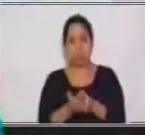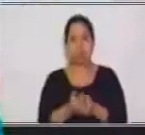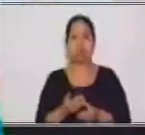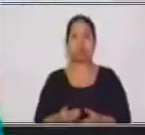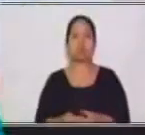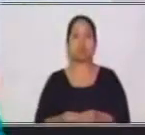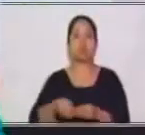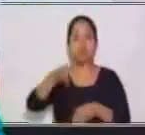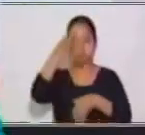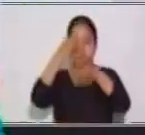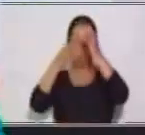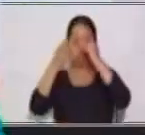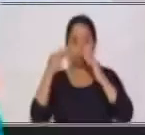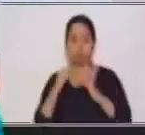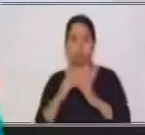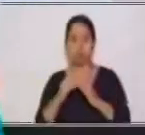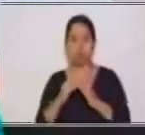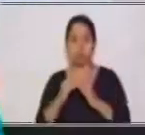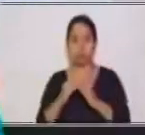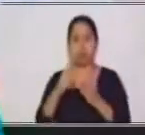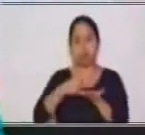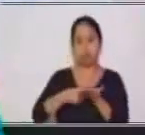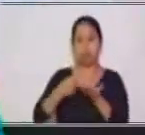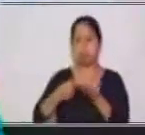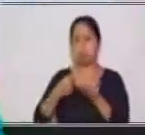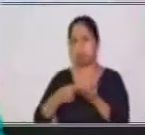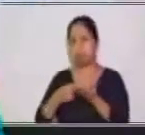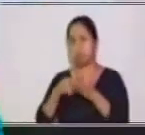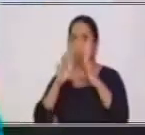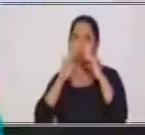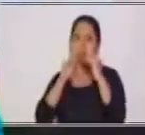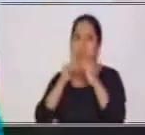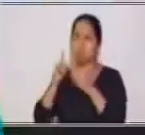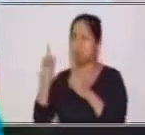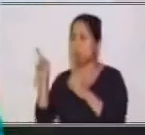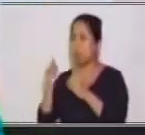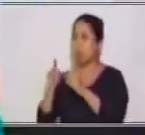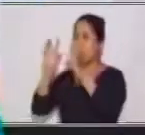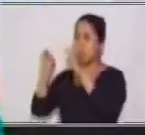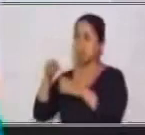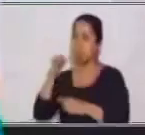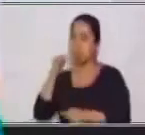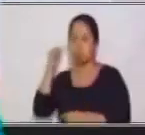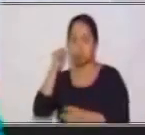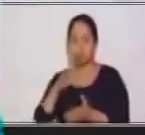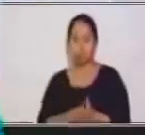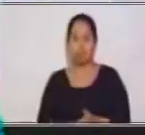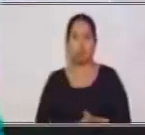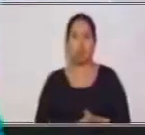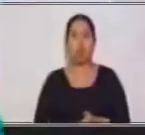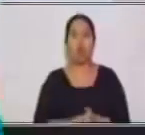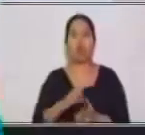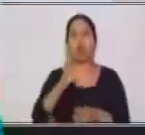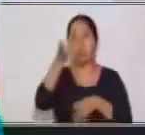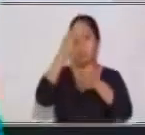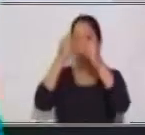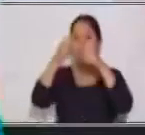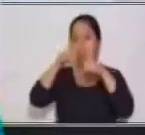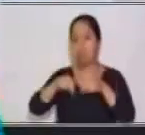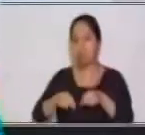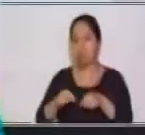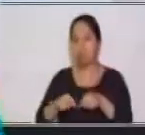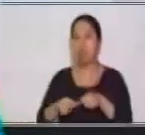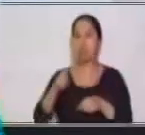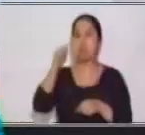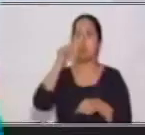Casa y comenta con quienes estés qué aprendiste hoy. Aprendimos sobre las formas de acortamiento de palabras, entre